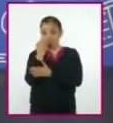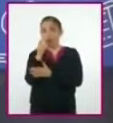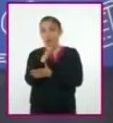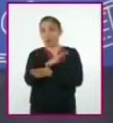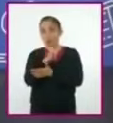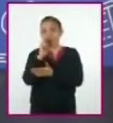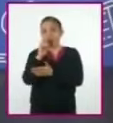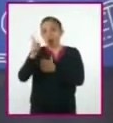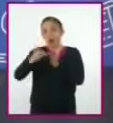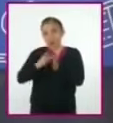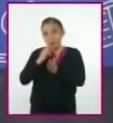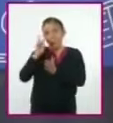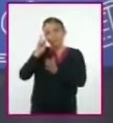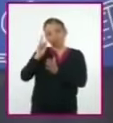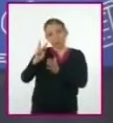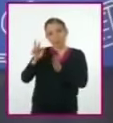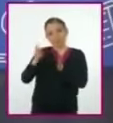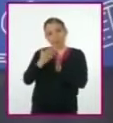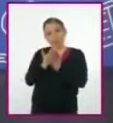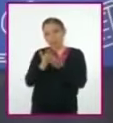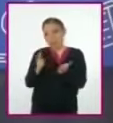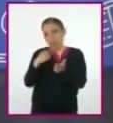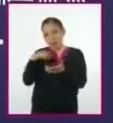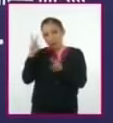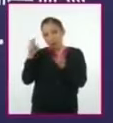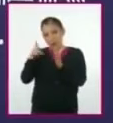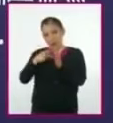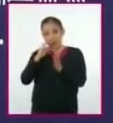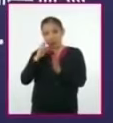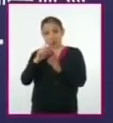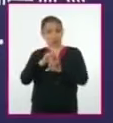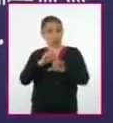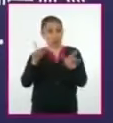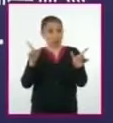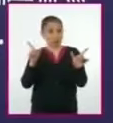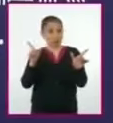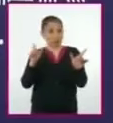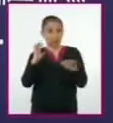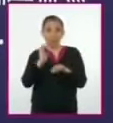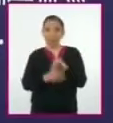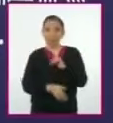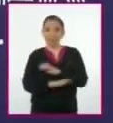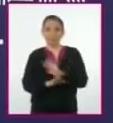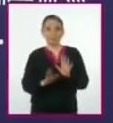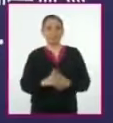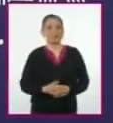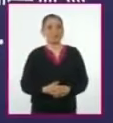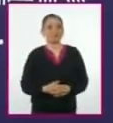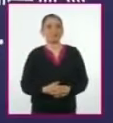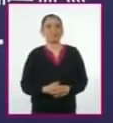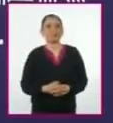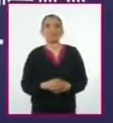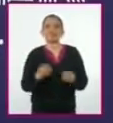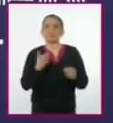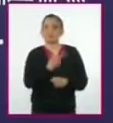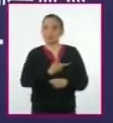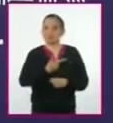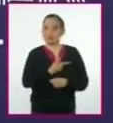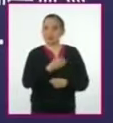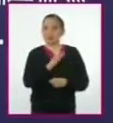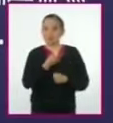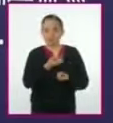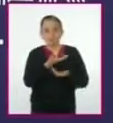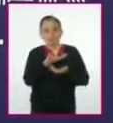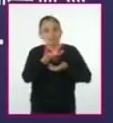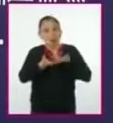puedes repasar de forma libre este tema. ¡Listo! Hemos terminado. Me agradó mucho poder